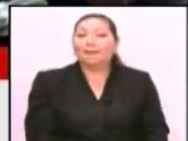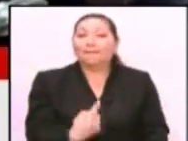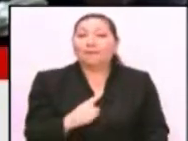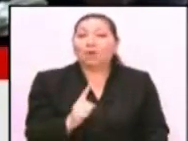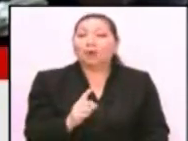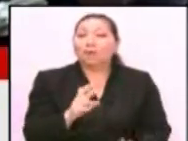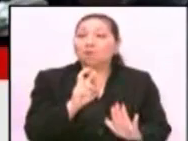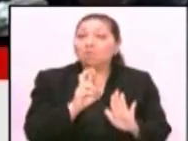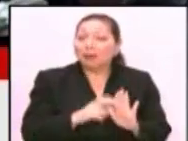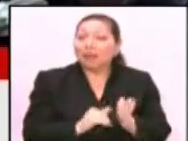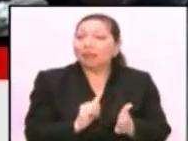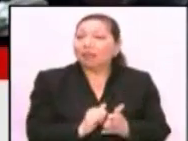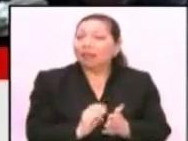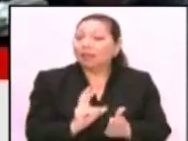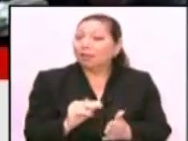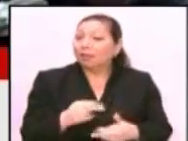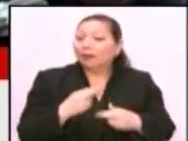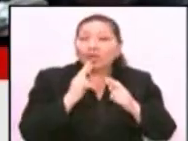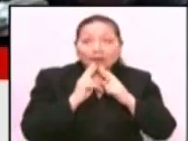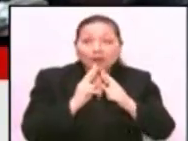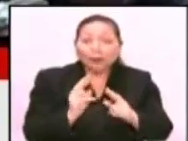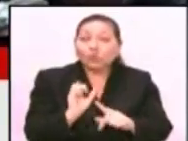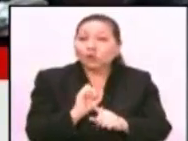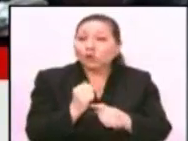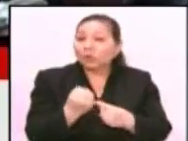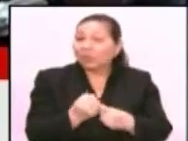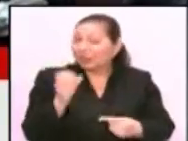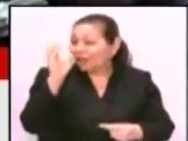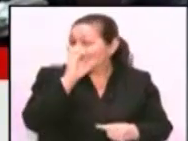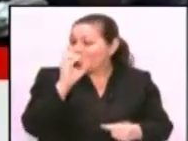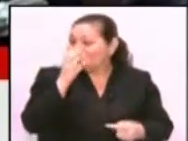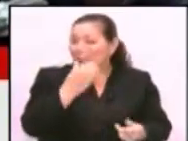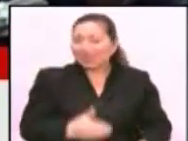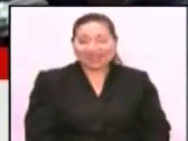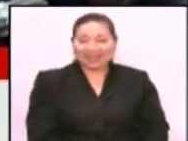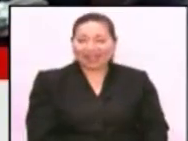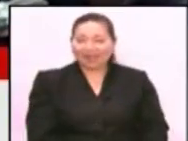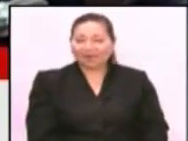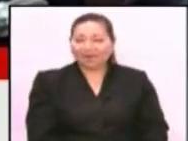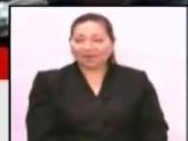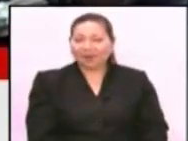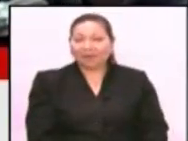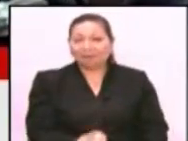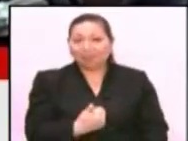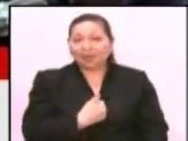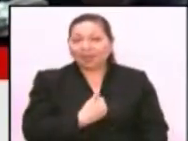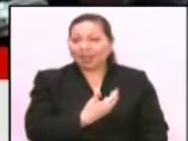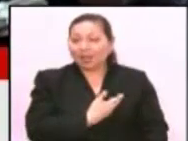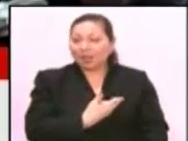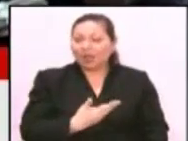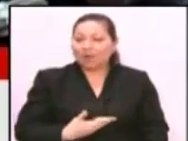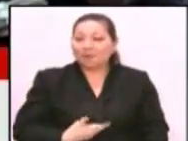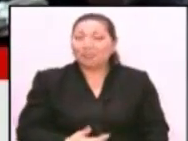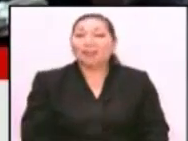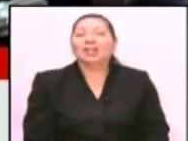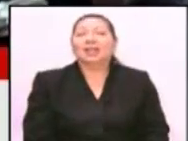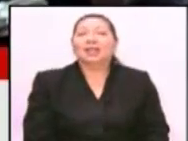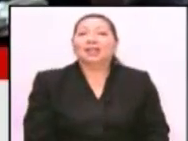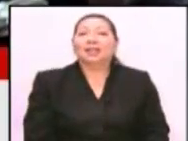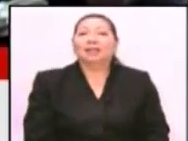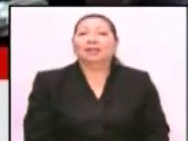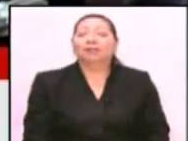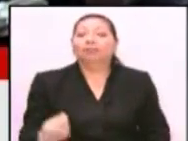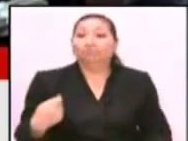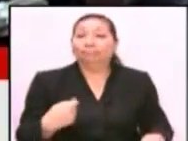un programa que no generaba el resultado social que buscaba. ¿Sí? Entonces, eso desde el punto de vista del gobierno. Desde el punto de vista